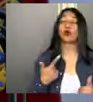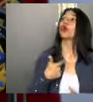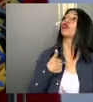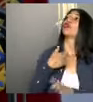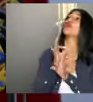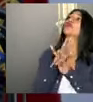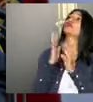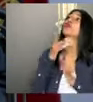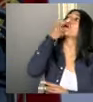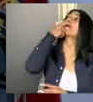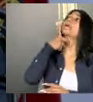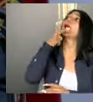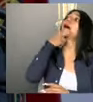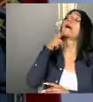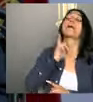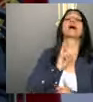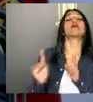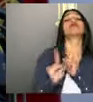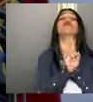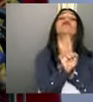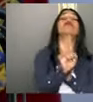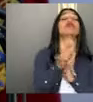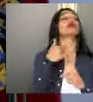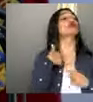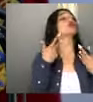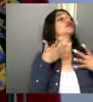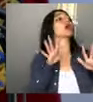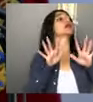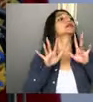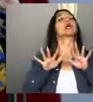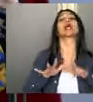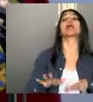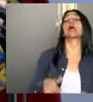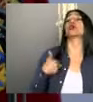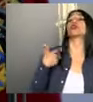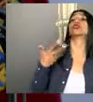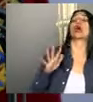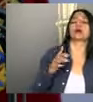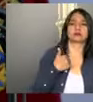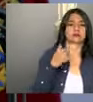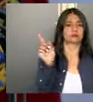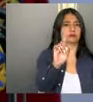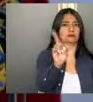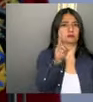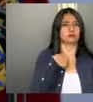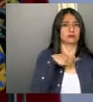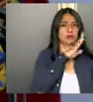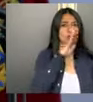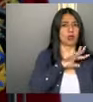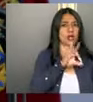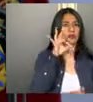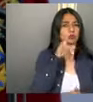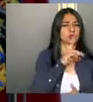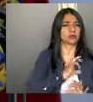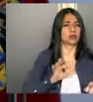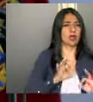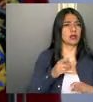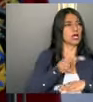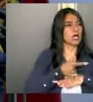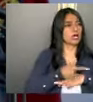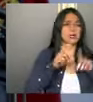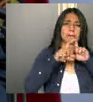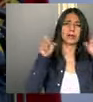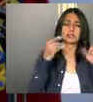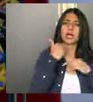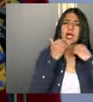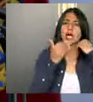mensaje, porque no faltan aquellos que dicen que ya son el secretario definido de alguna, el gerente de alguna empresa, que